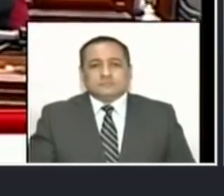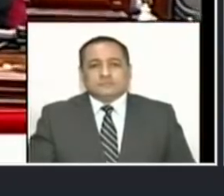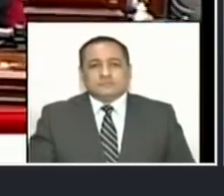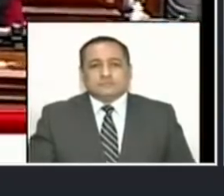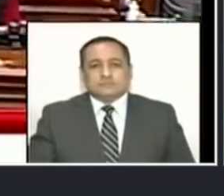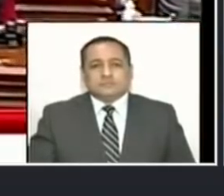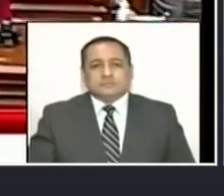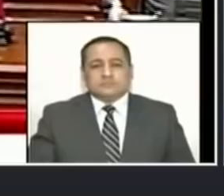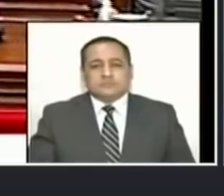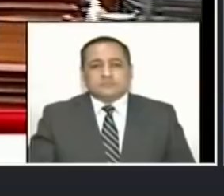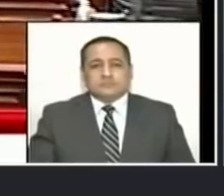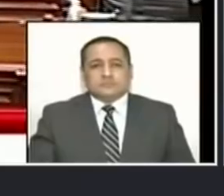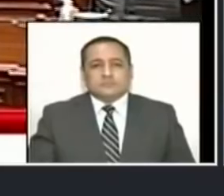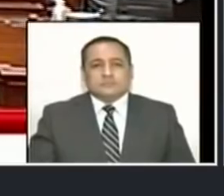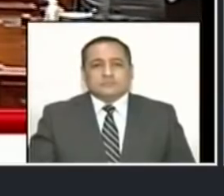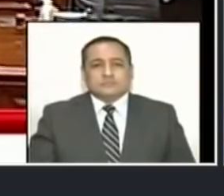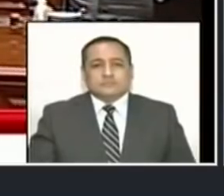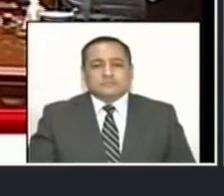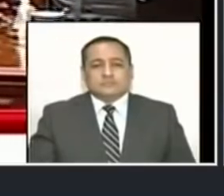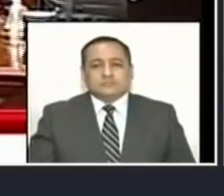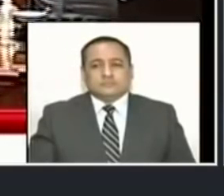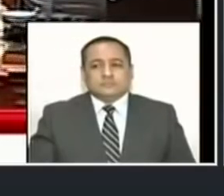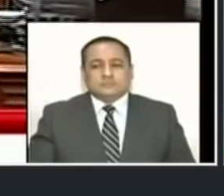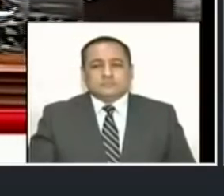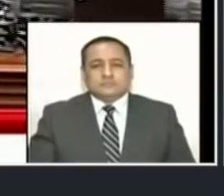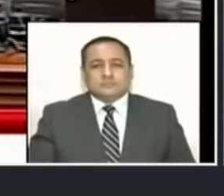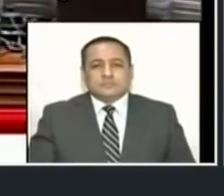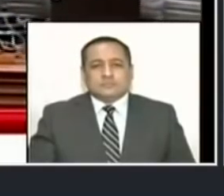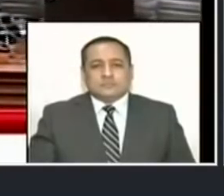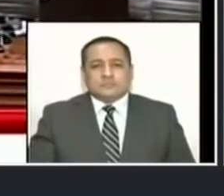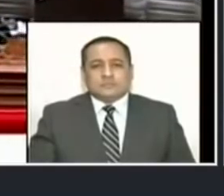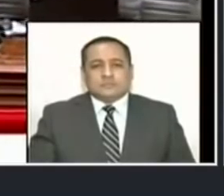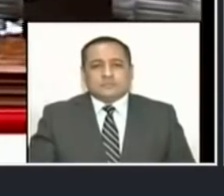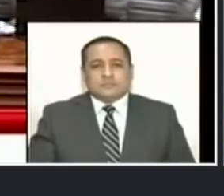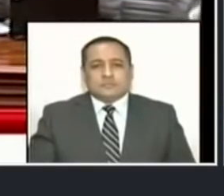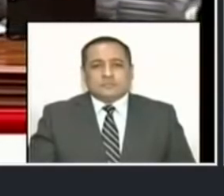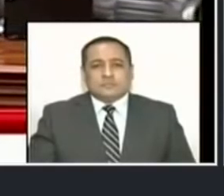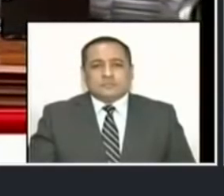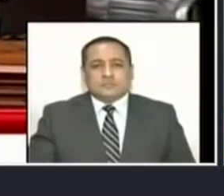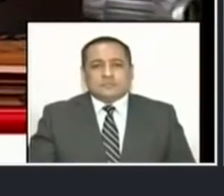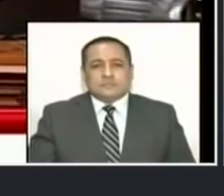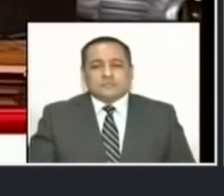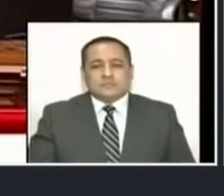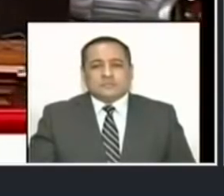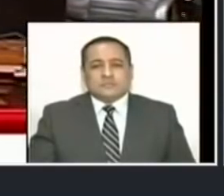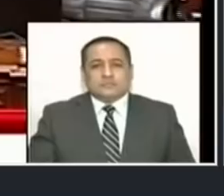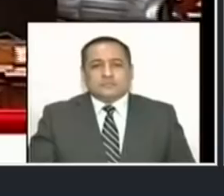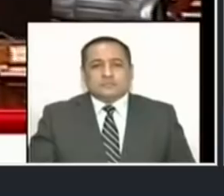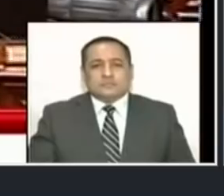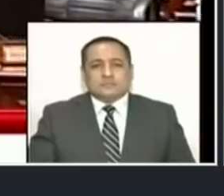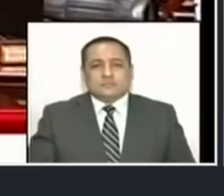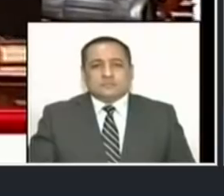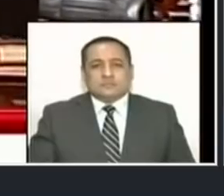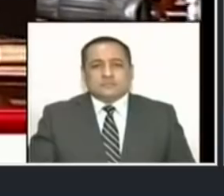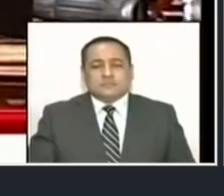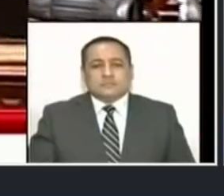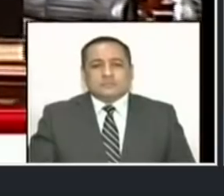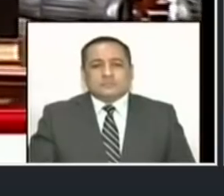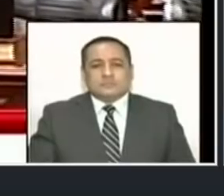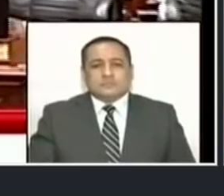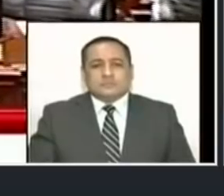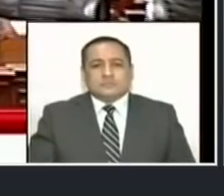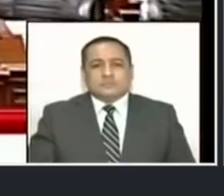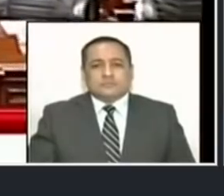hay todavía algunos desaparecidos, hay personas detenidas, y lo que ha habido es una policía descontrolada y muy